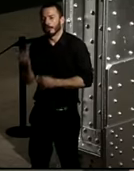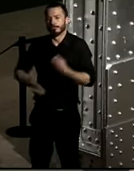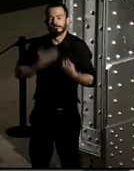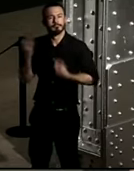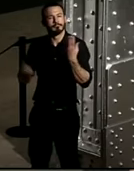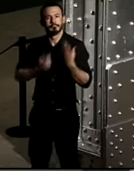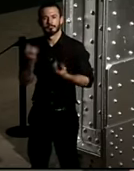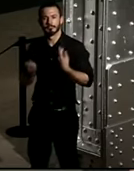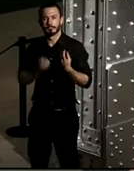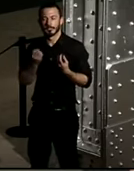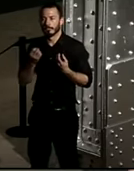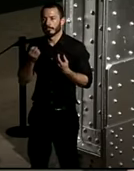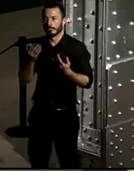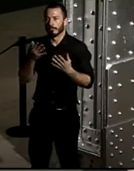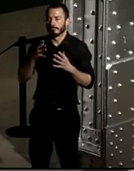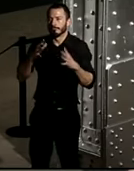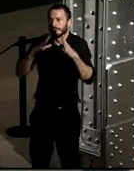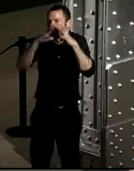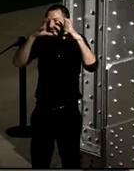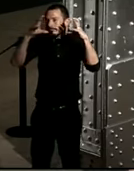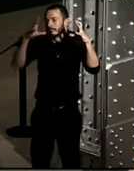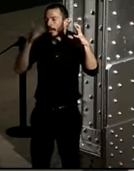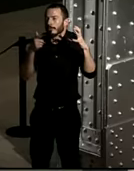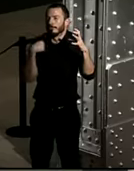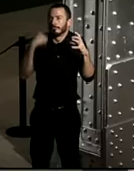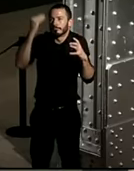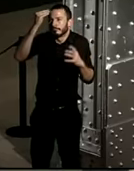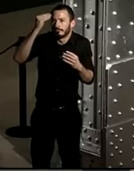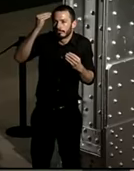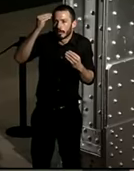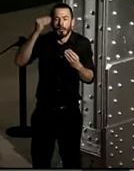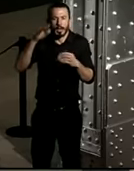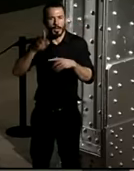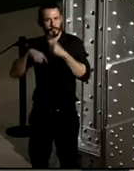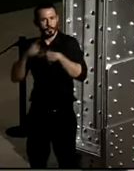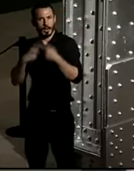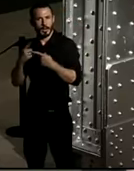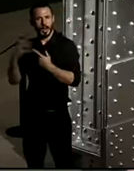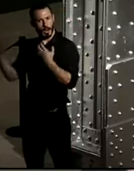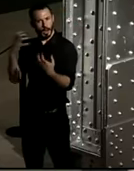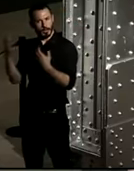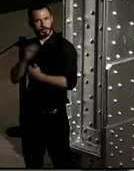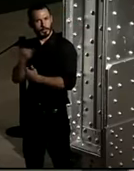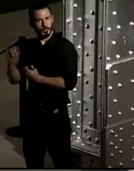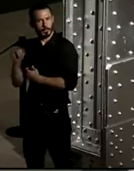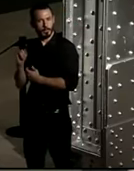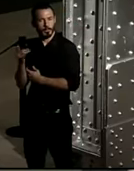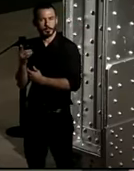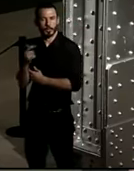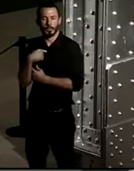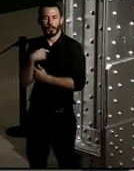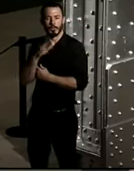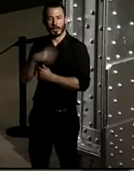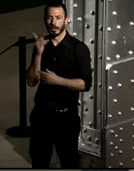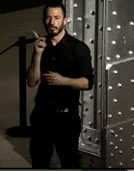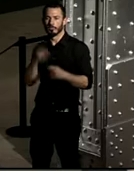en esta nube, ¿no? De hecho, en mi familia hay gente que se dedica a bellas artes y yo no sabía muy bien lo que quería hacer. Me metí en